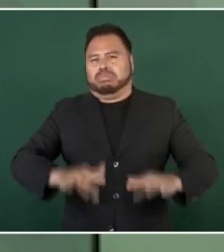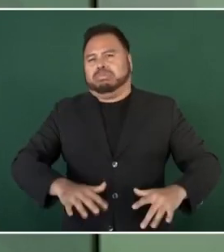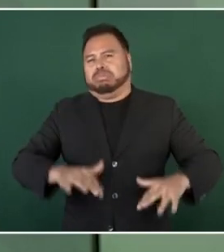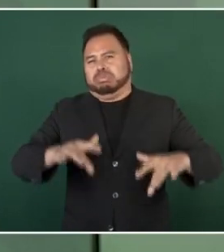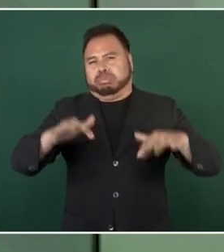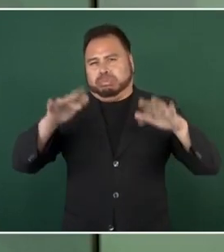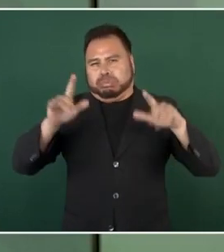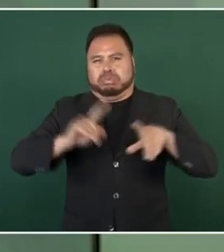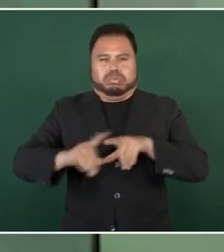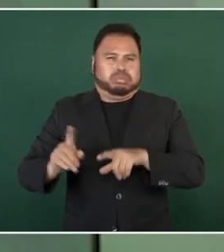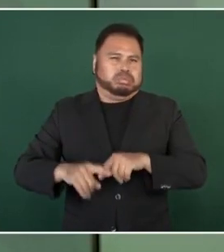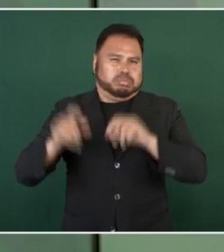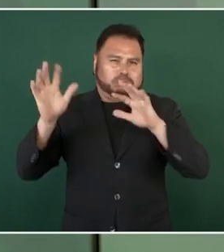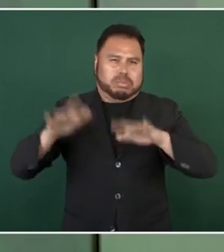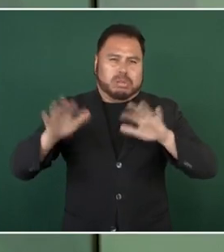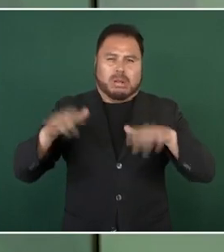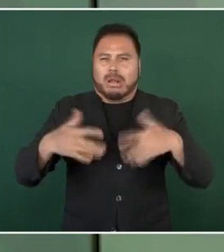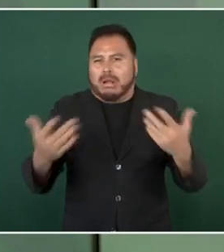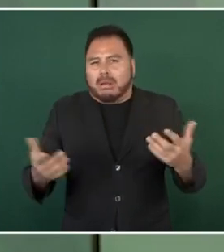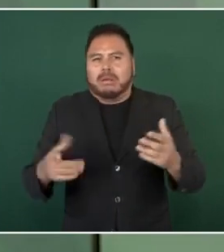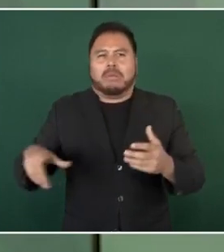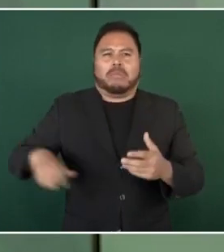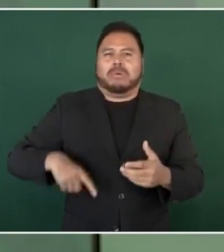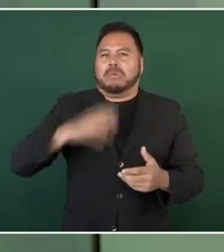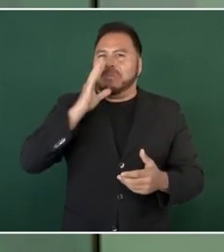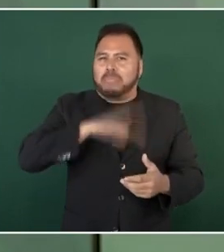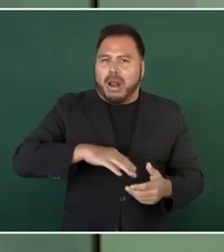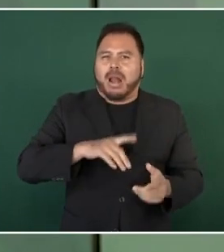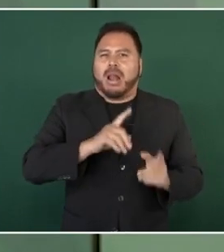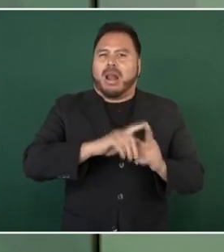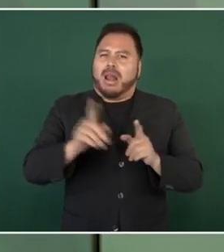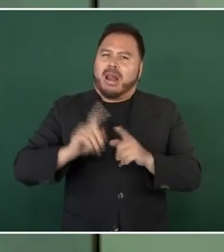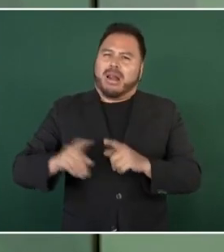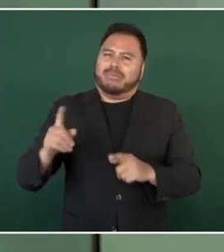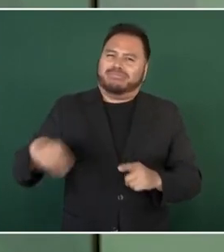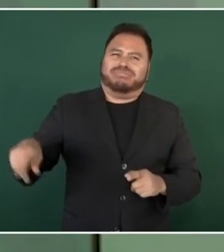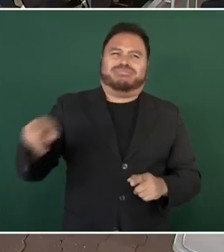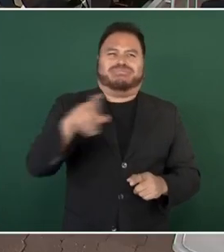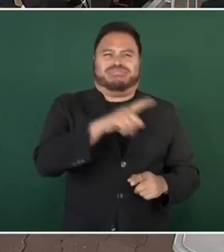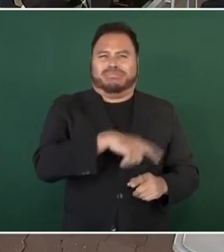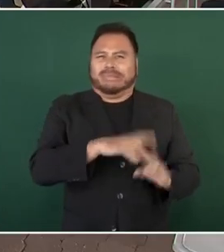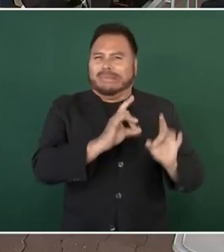inundaciones, malos gobiernos,